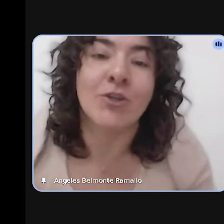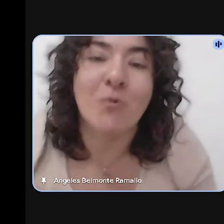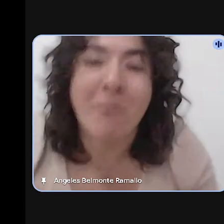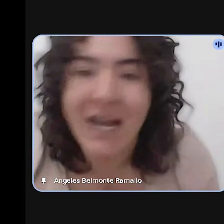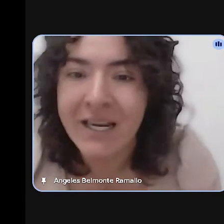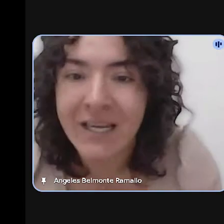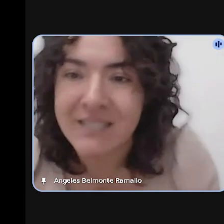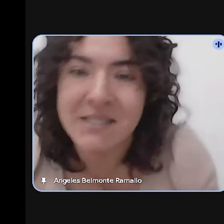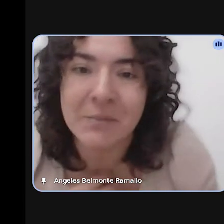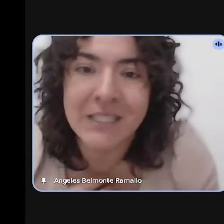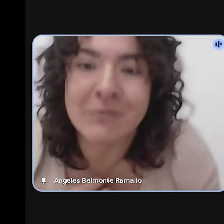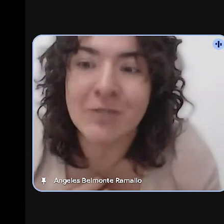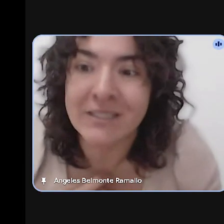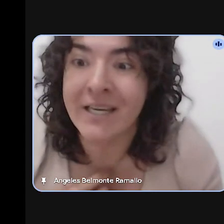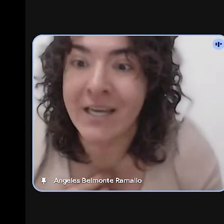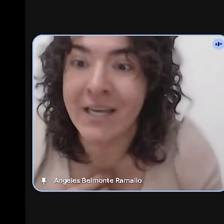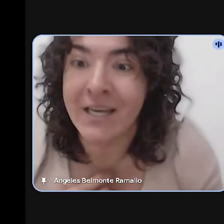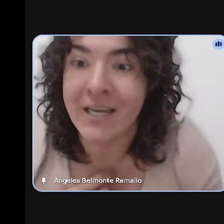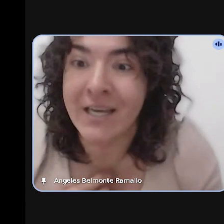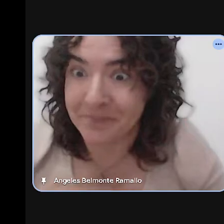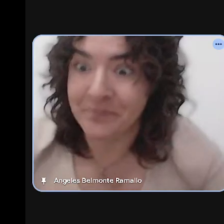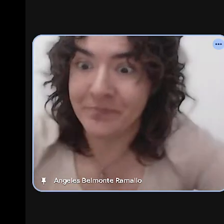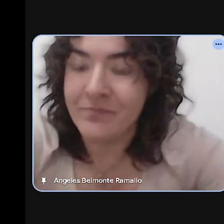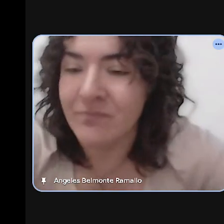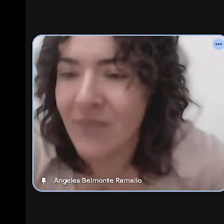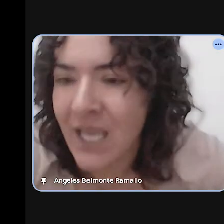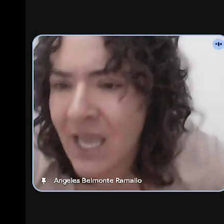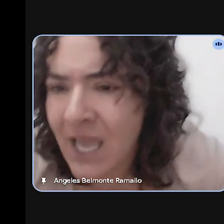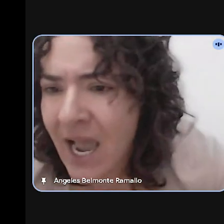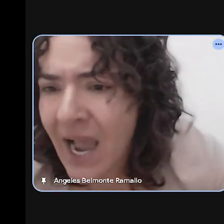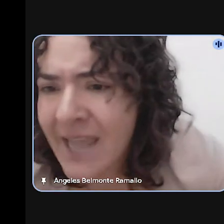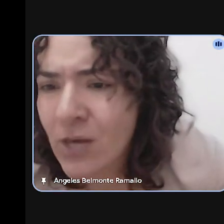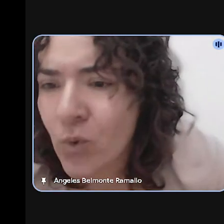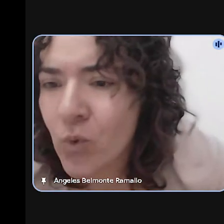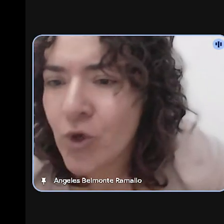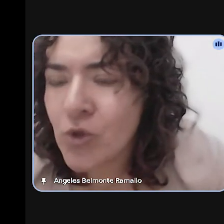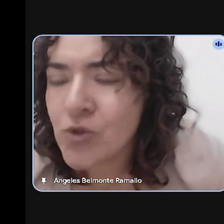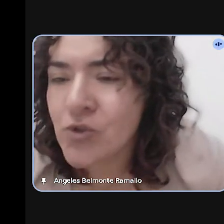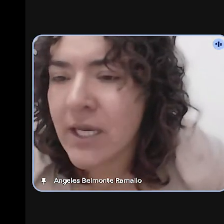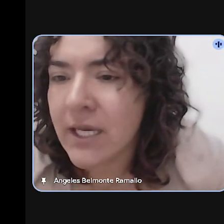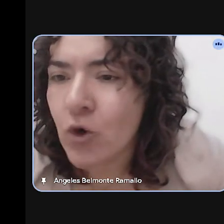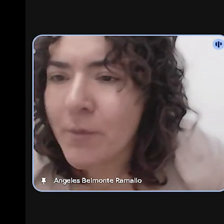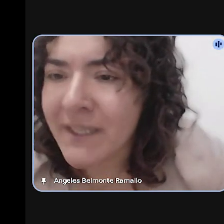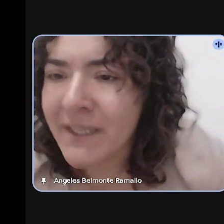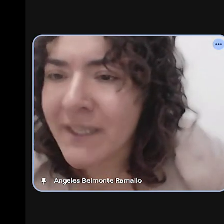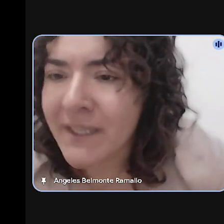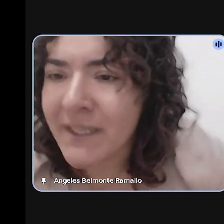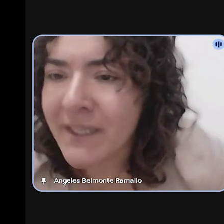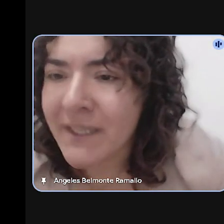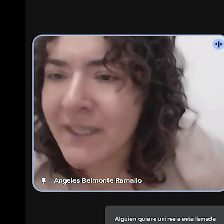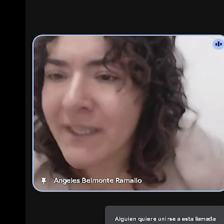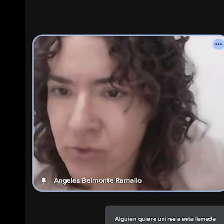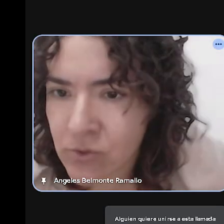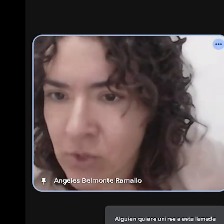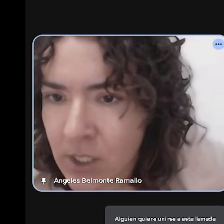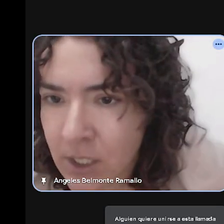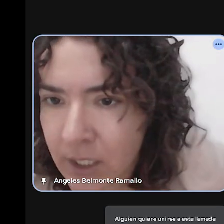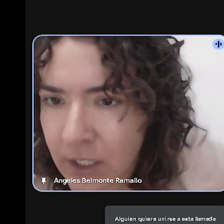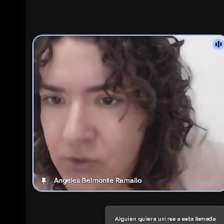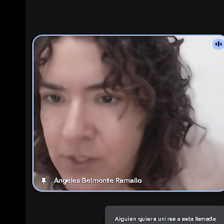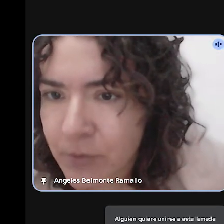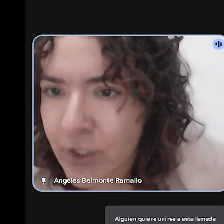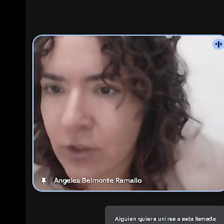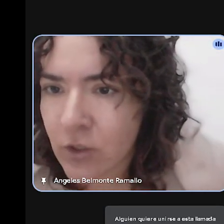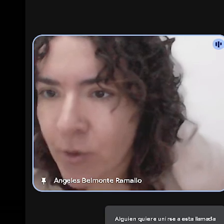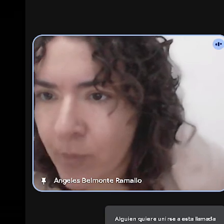una cuestión humana que siempre tenemos que tener en cuenta. Hay algunos comentarios